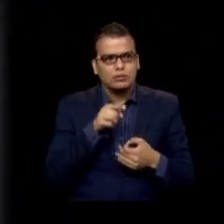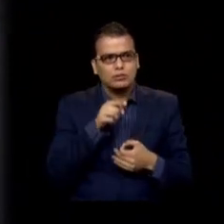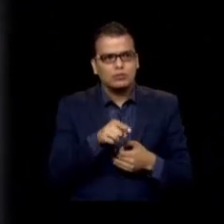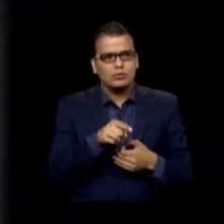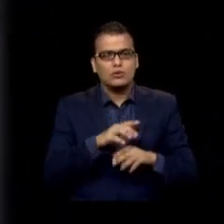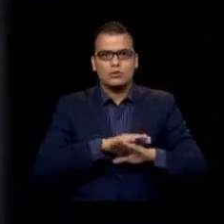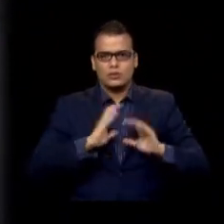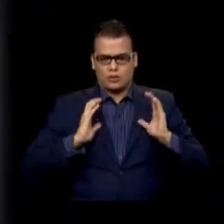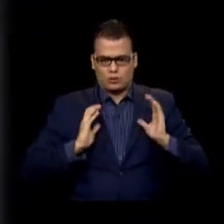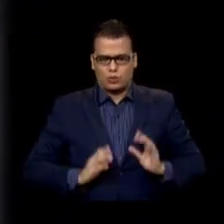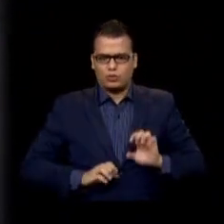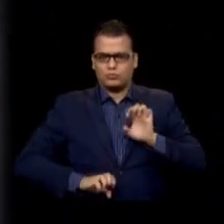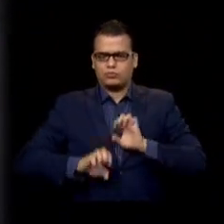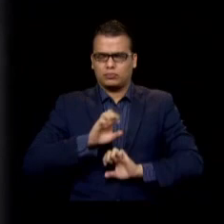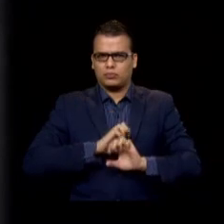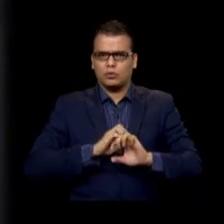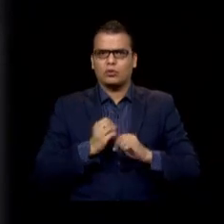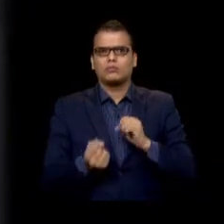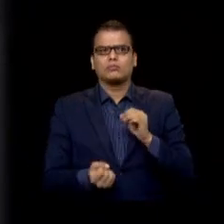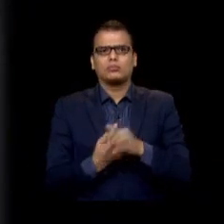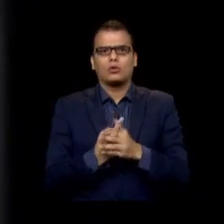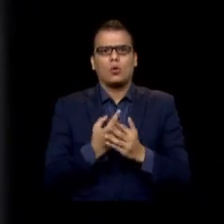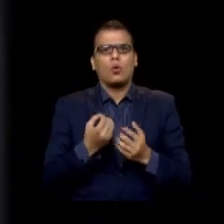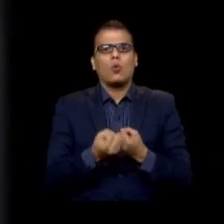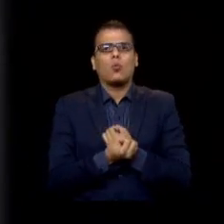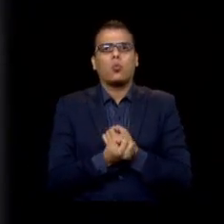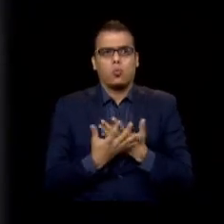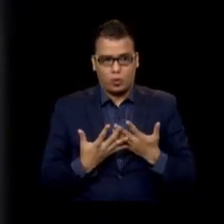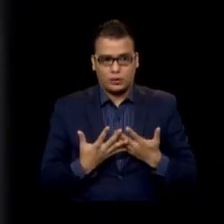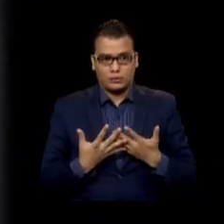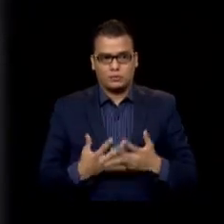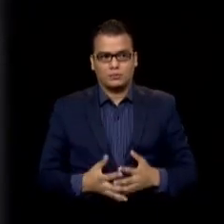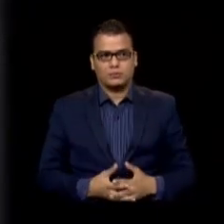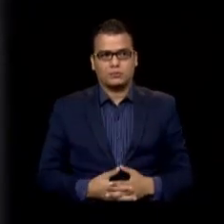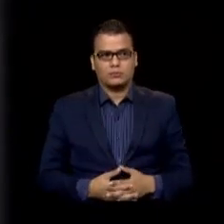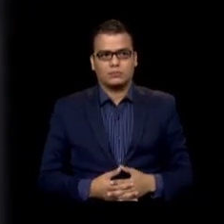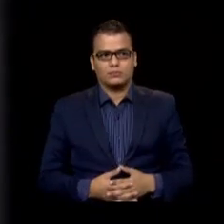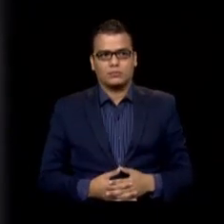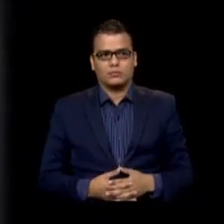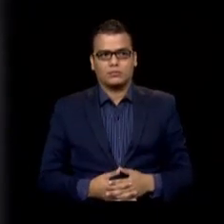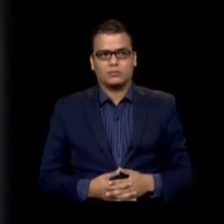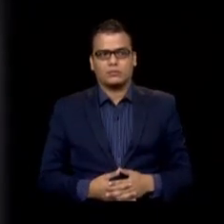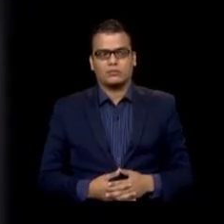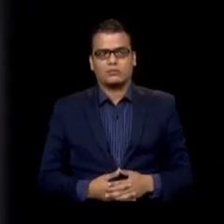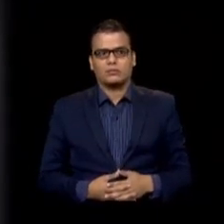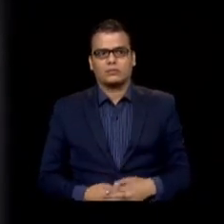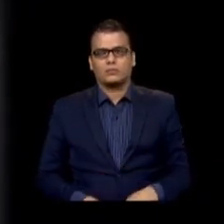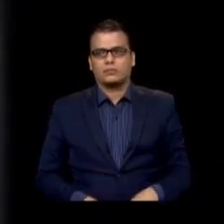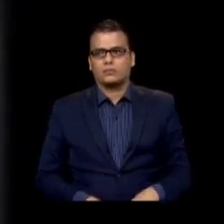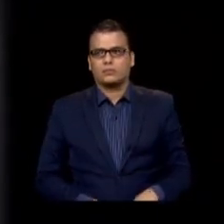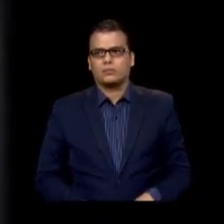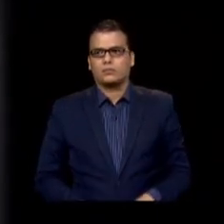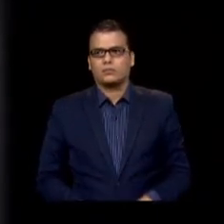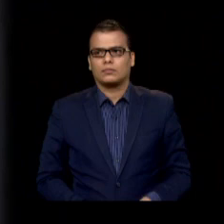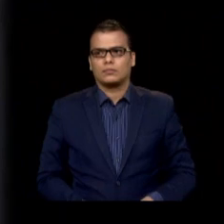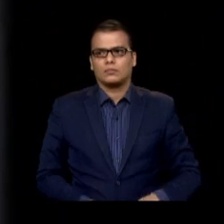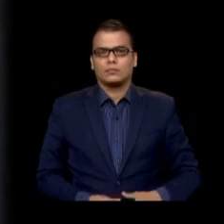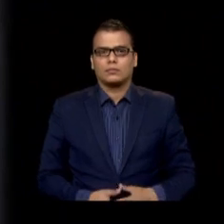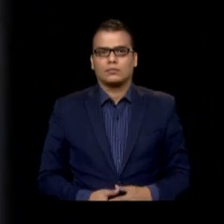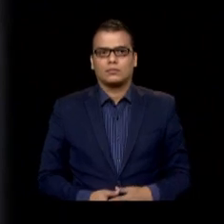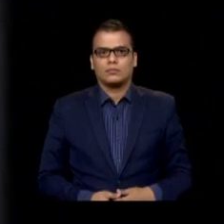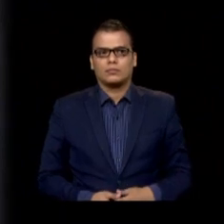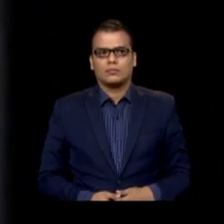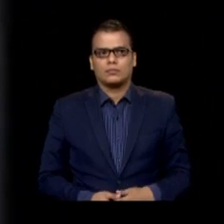la inmunidad de rebaño. Cuando ya hay muchas personas enfermas, el virus deja de circular porque ya no encuentra en quién, en